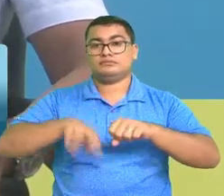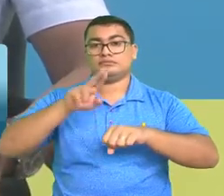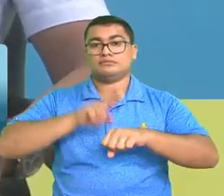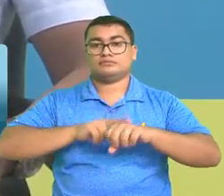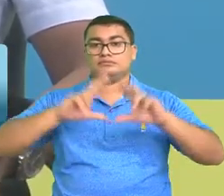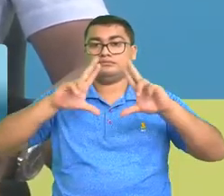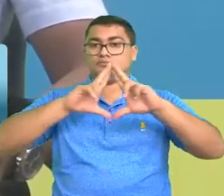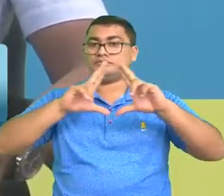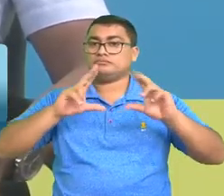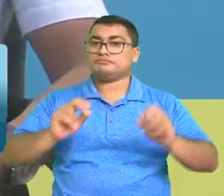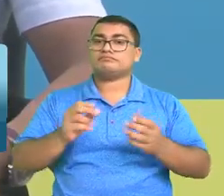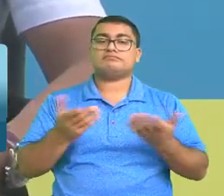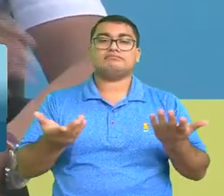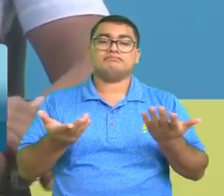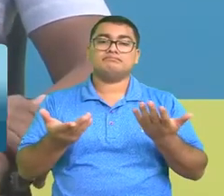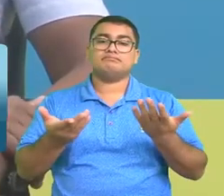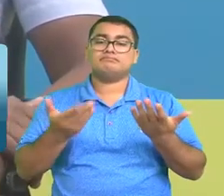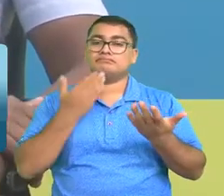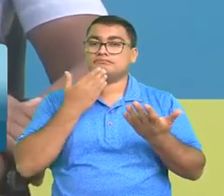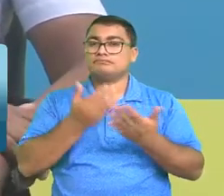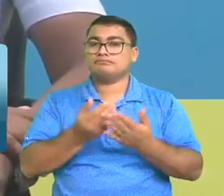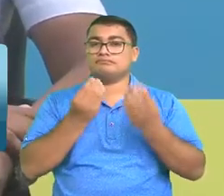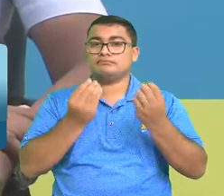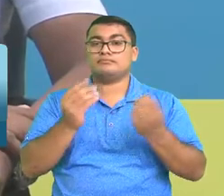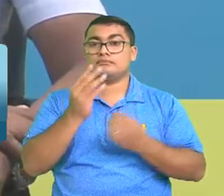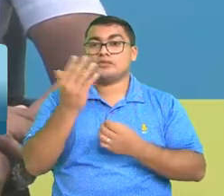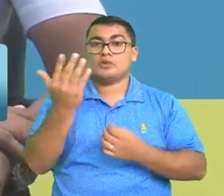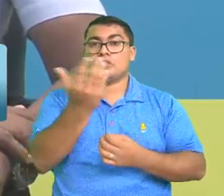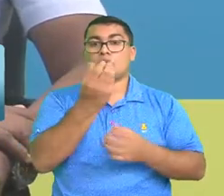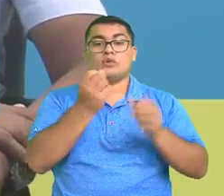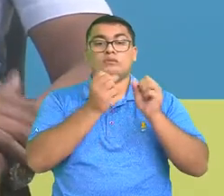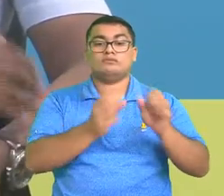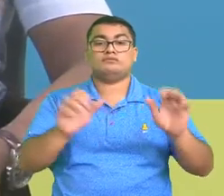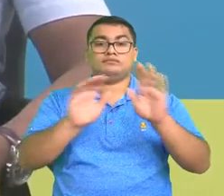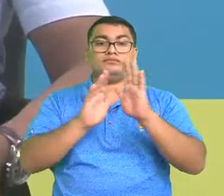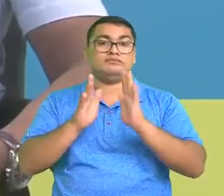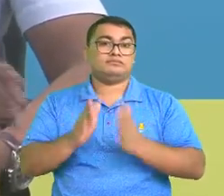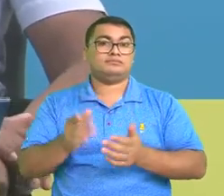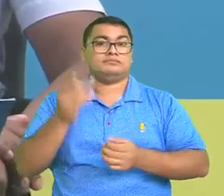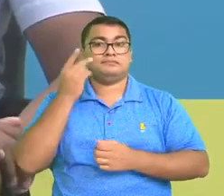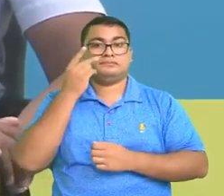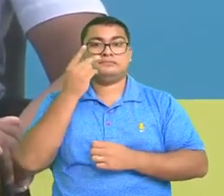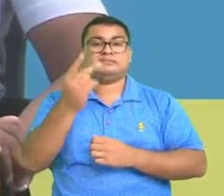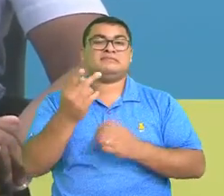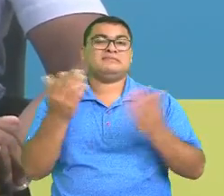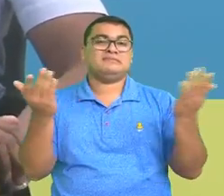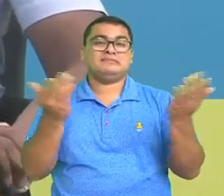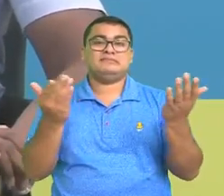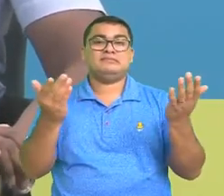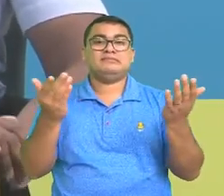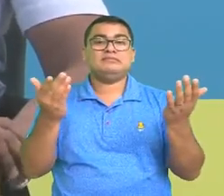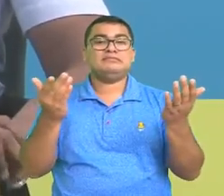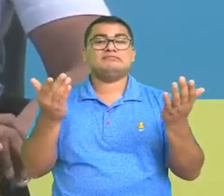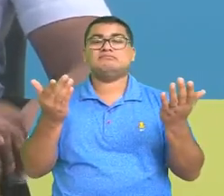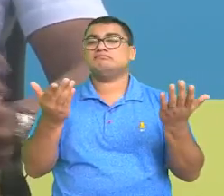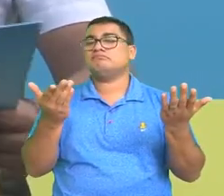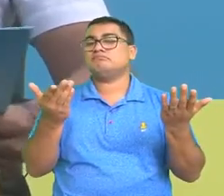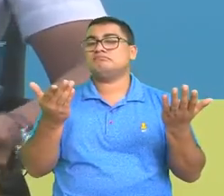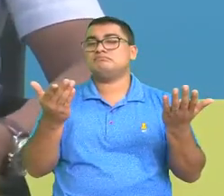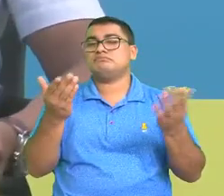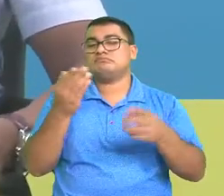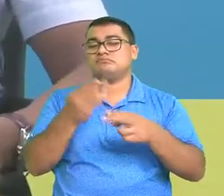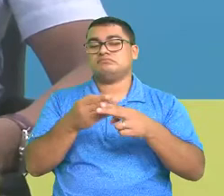el canal de la Asamblea Nacional. Gracias a todos los amigos y amigas que nos sintonizan o nos ven a través de las redes sociales.